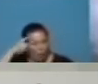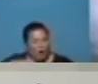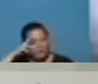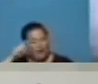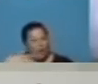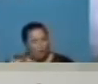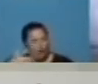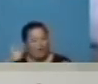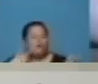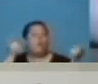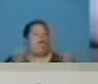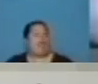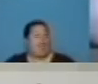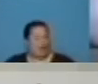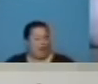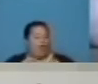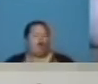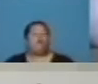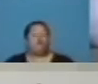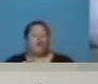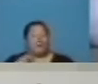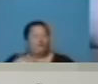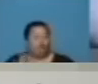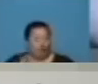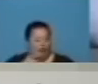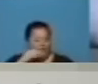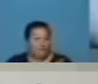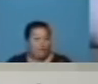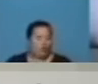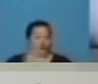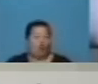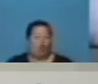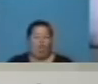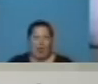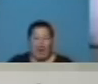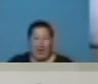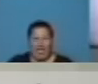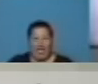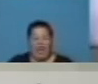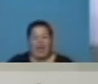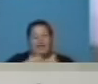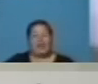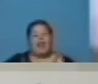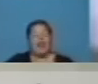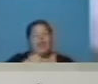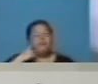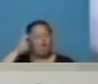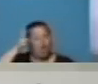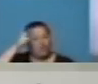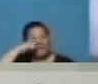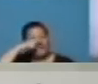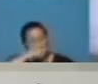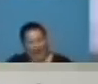puede agarrar una quiebra, por ejemplo. Porque lo que ha hecho es algo que figura en todos los códigos, desde la ley alemana de